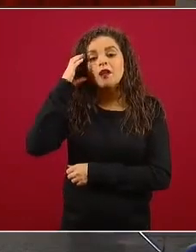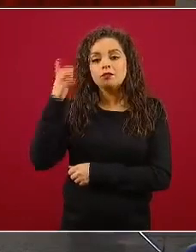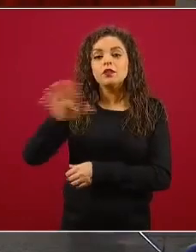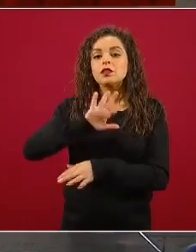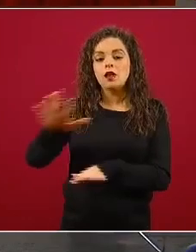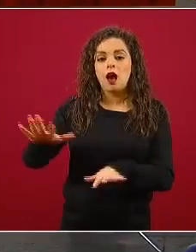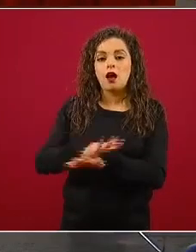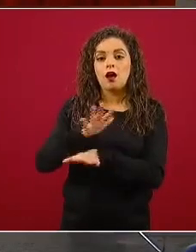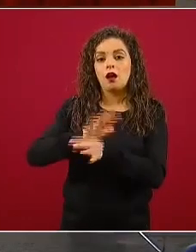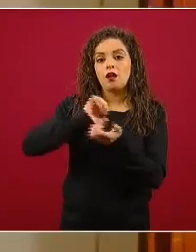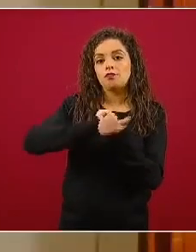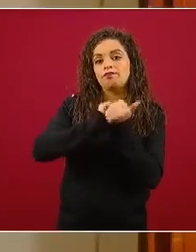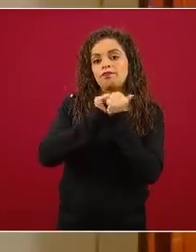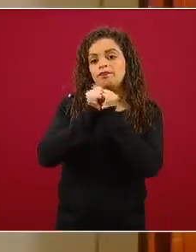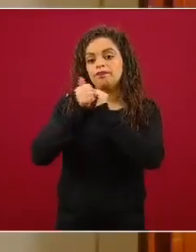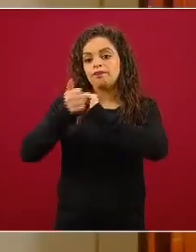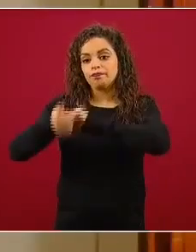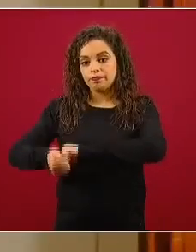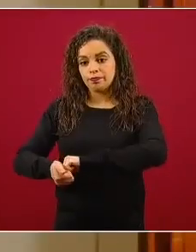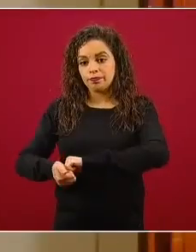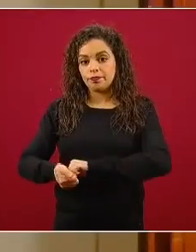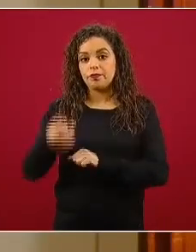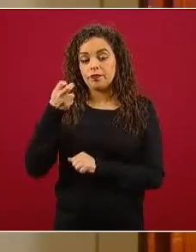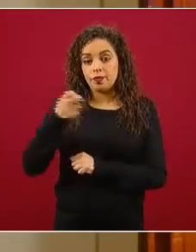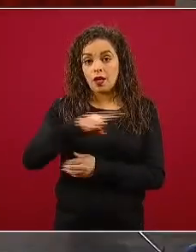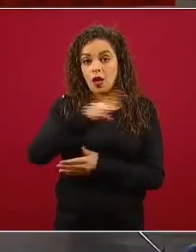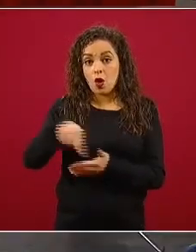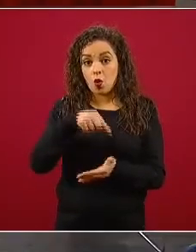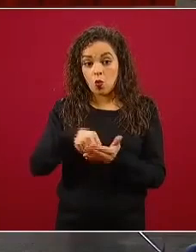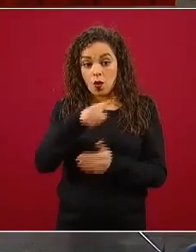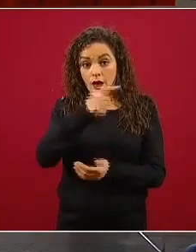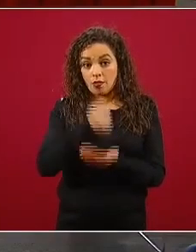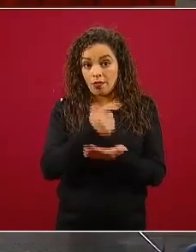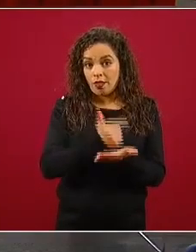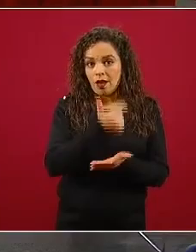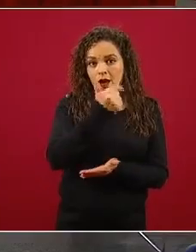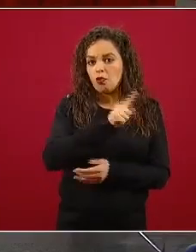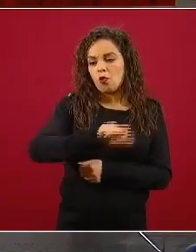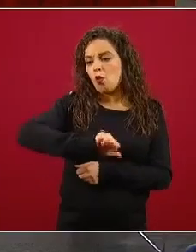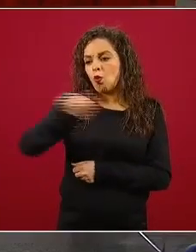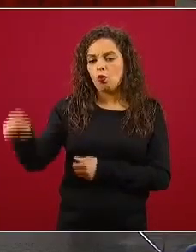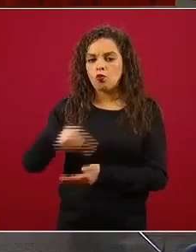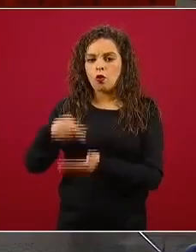pacientes críticos están fuera de las unidades de terapia intensiva como tal.